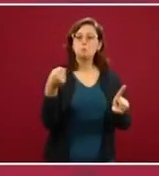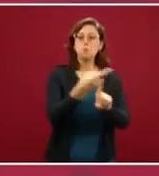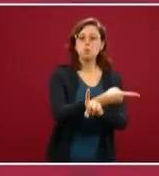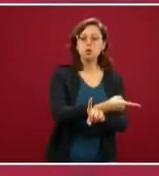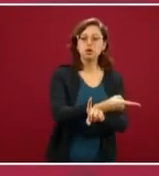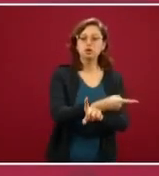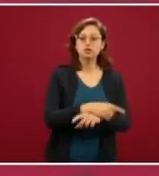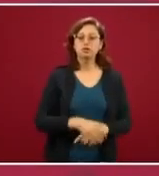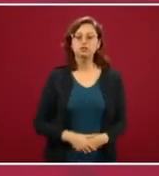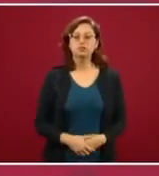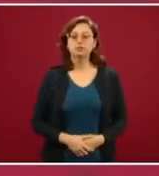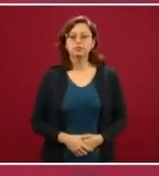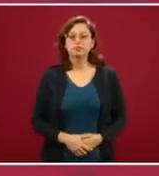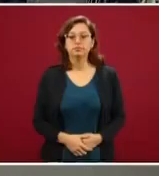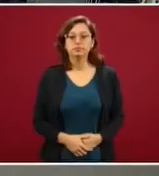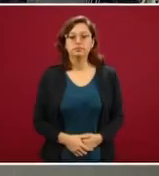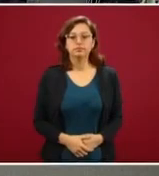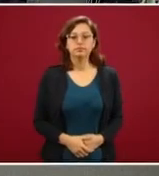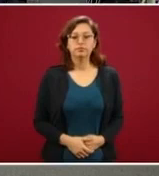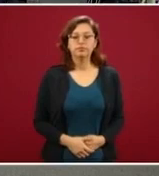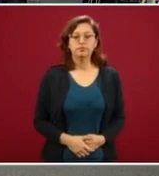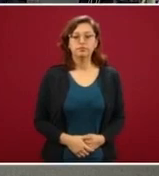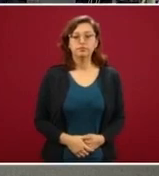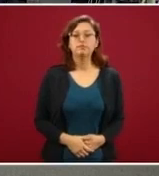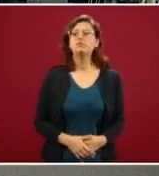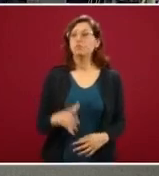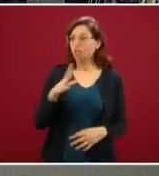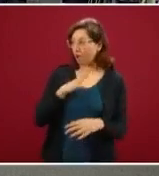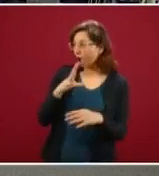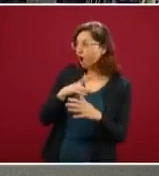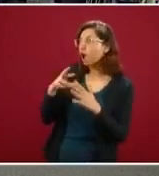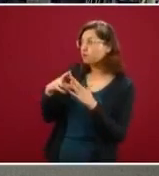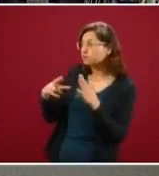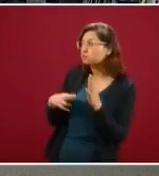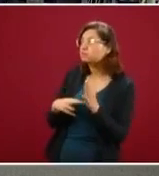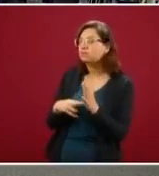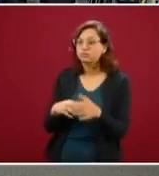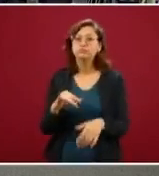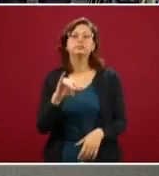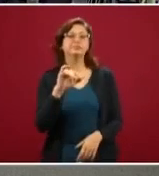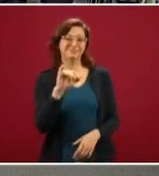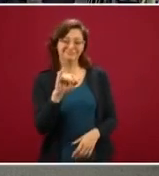está normado que tiene sí, cuáles pero puedes… muy